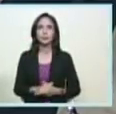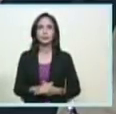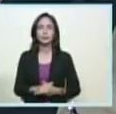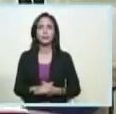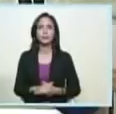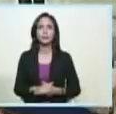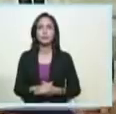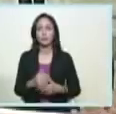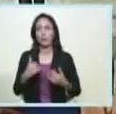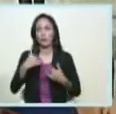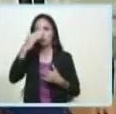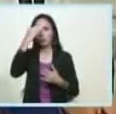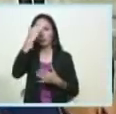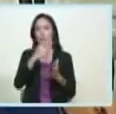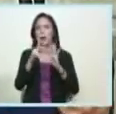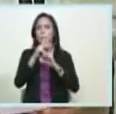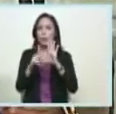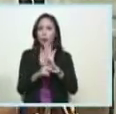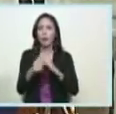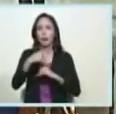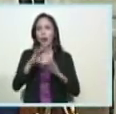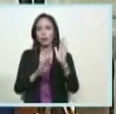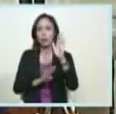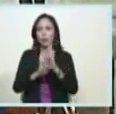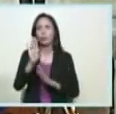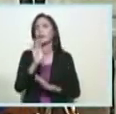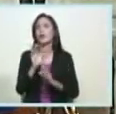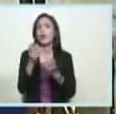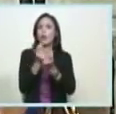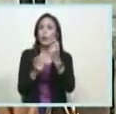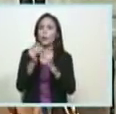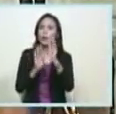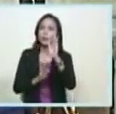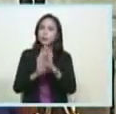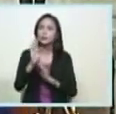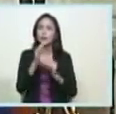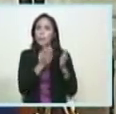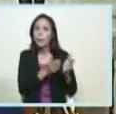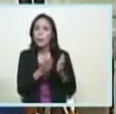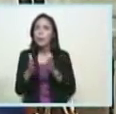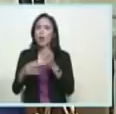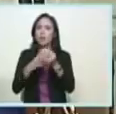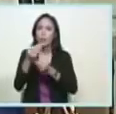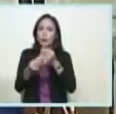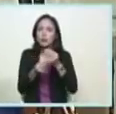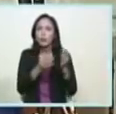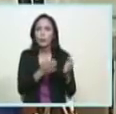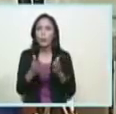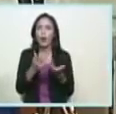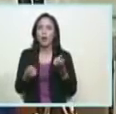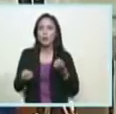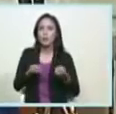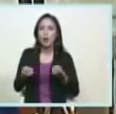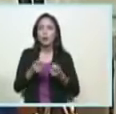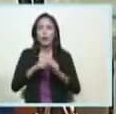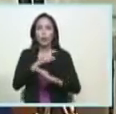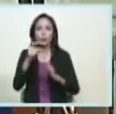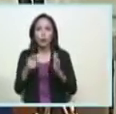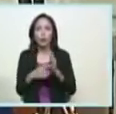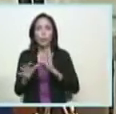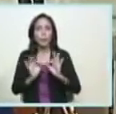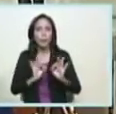tengo la certeza que el programa de recuperación económica que hemos venido activando por partes